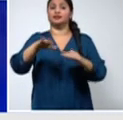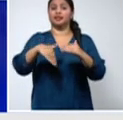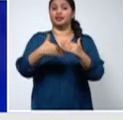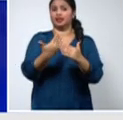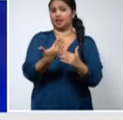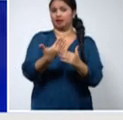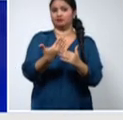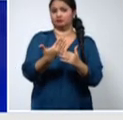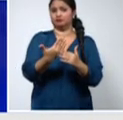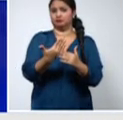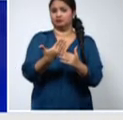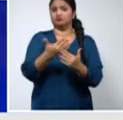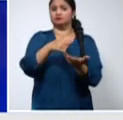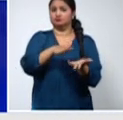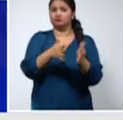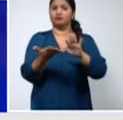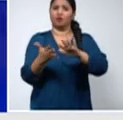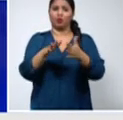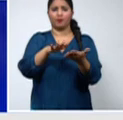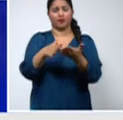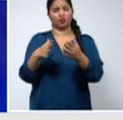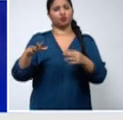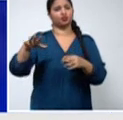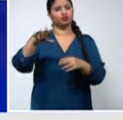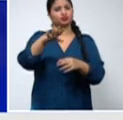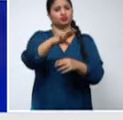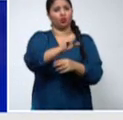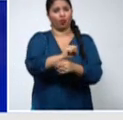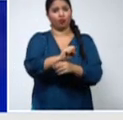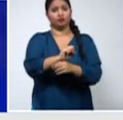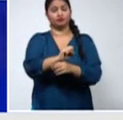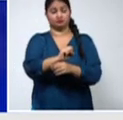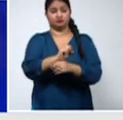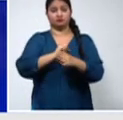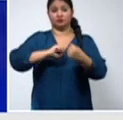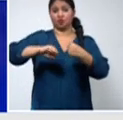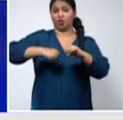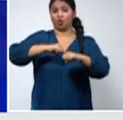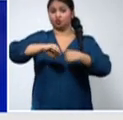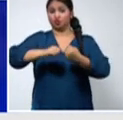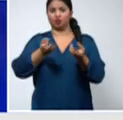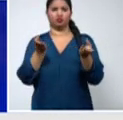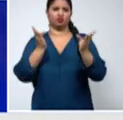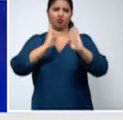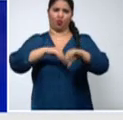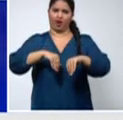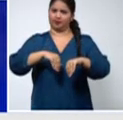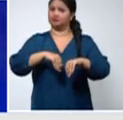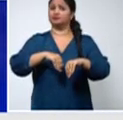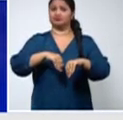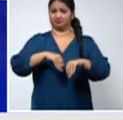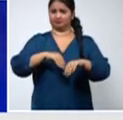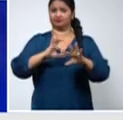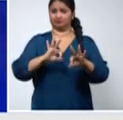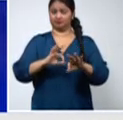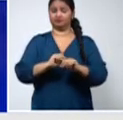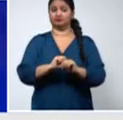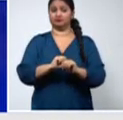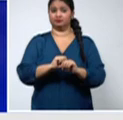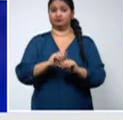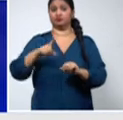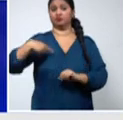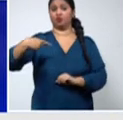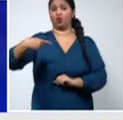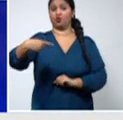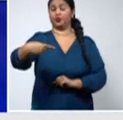se logra una reducción estable del número de casos de COVID diagnosticados diariamente.